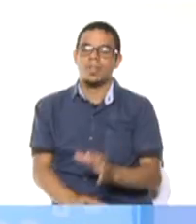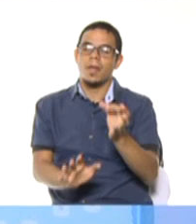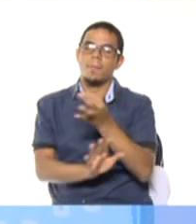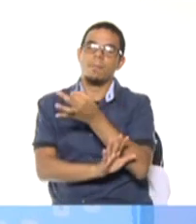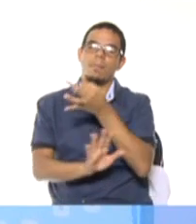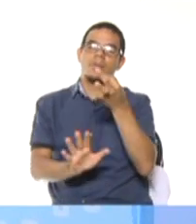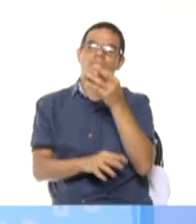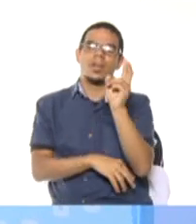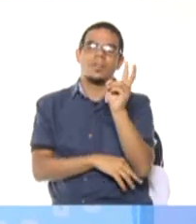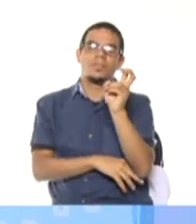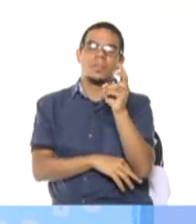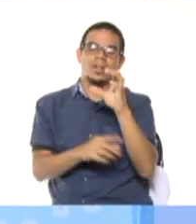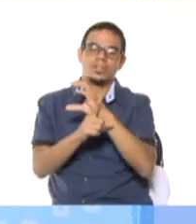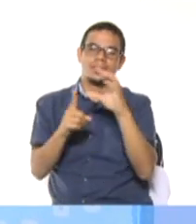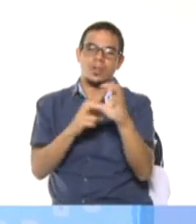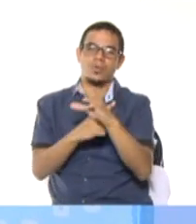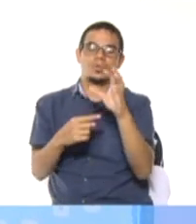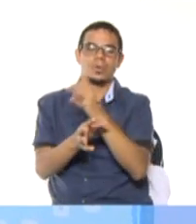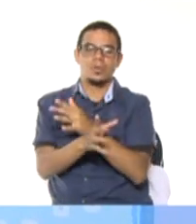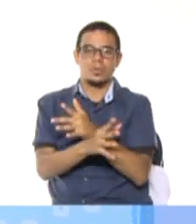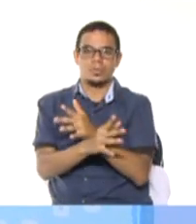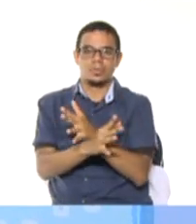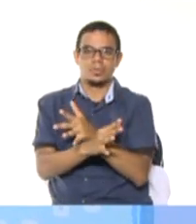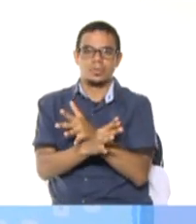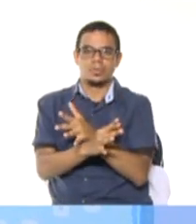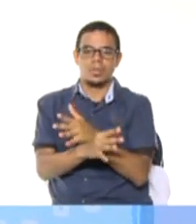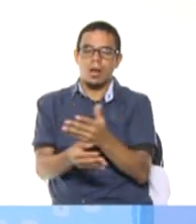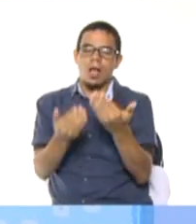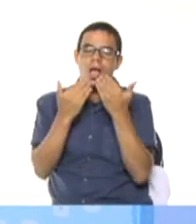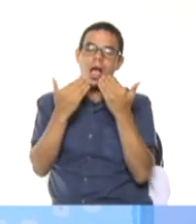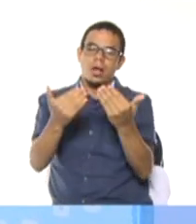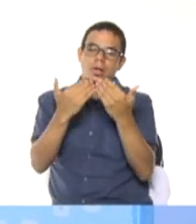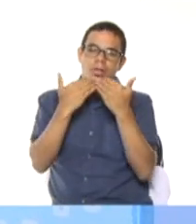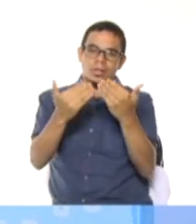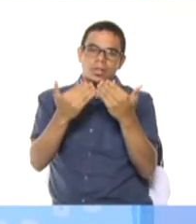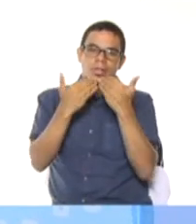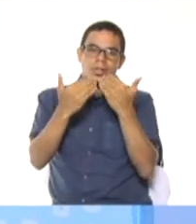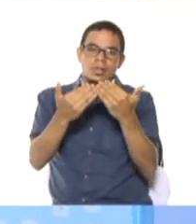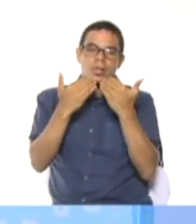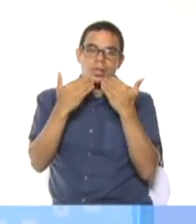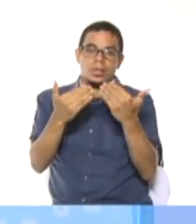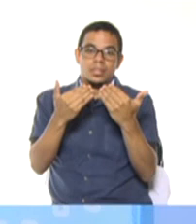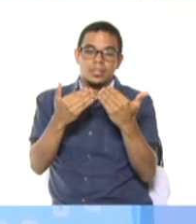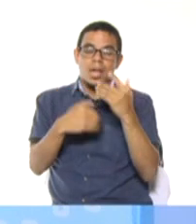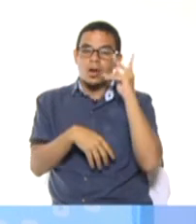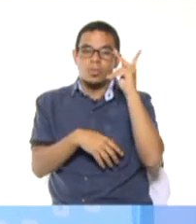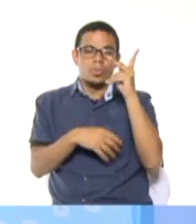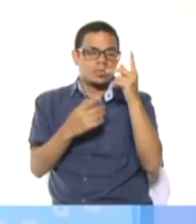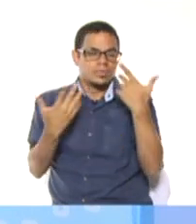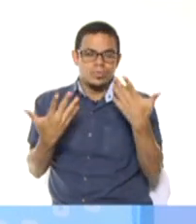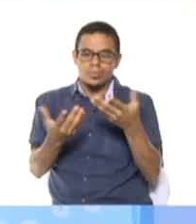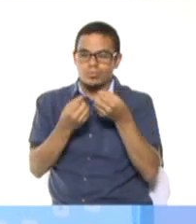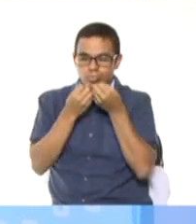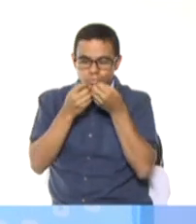¡Excelente este viernes de cultura y recreación! Muchísimas gracias a nuestros docentes que nos